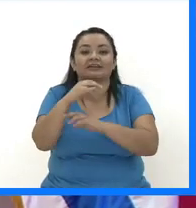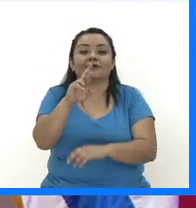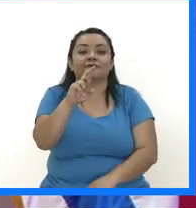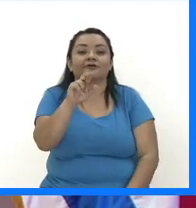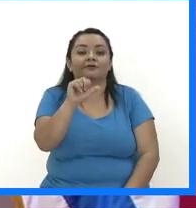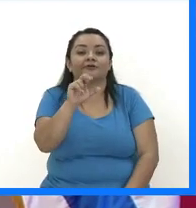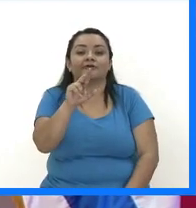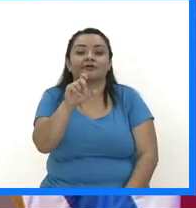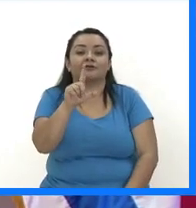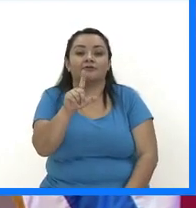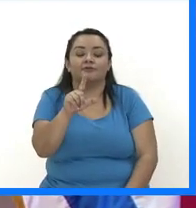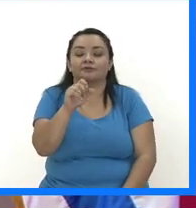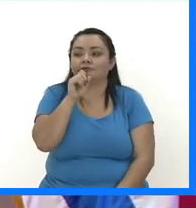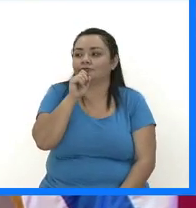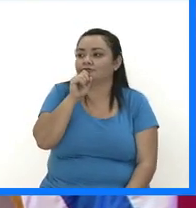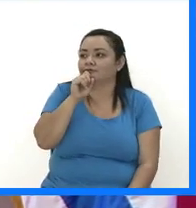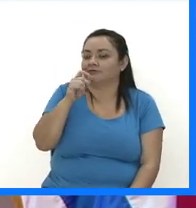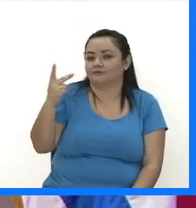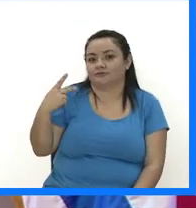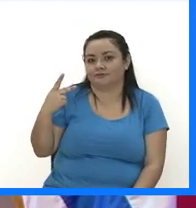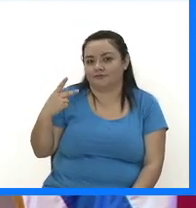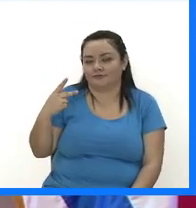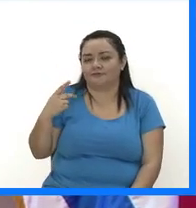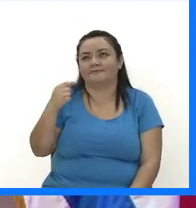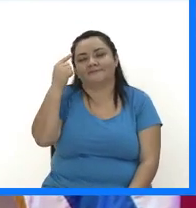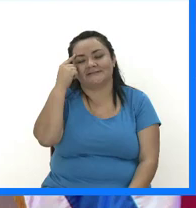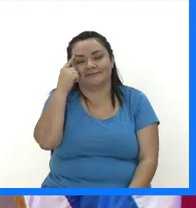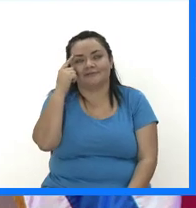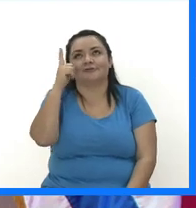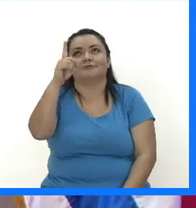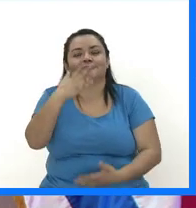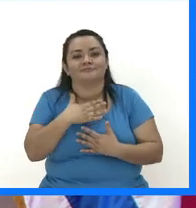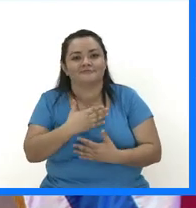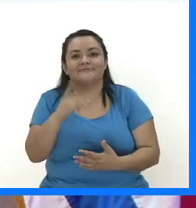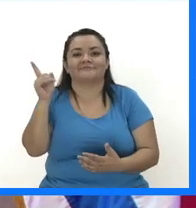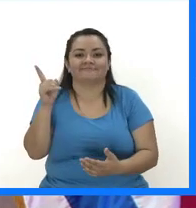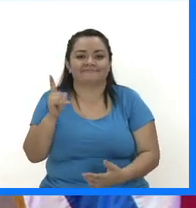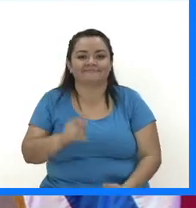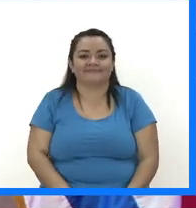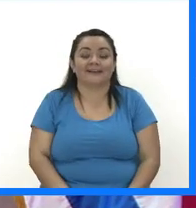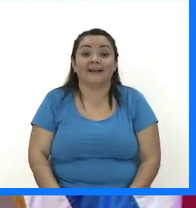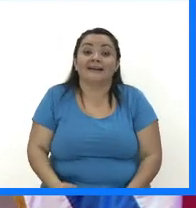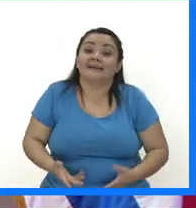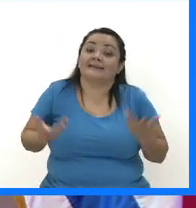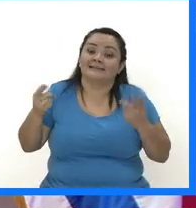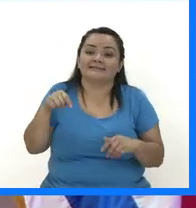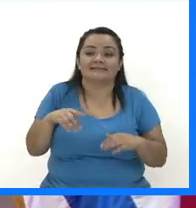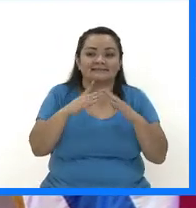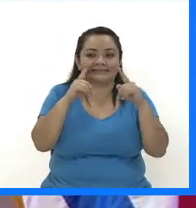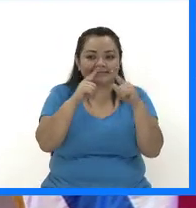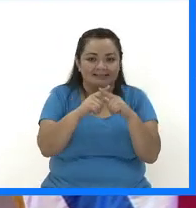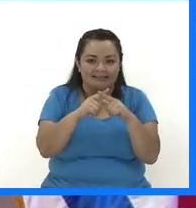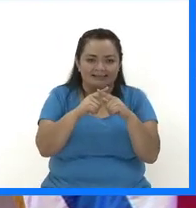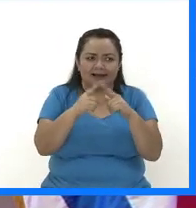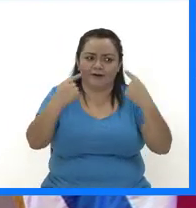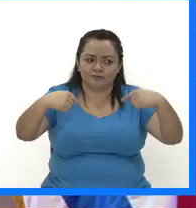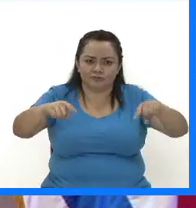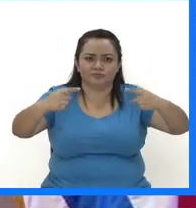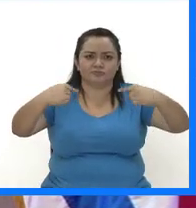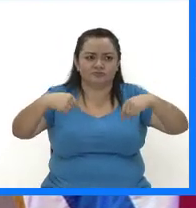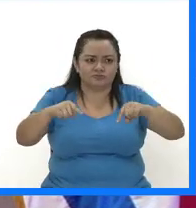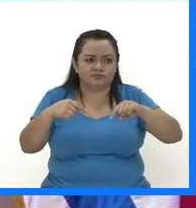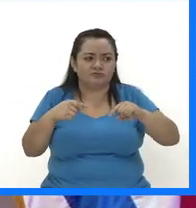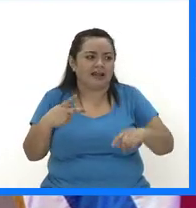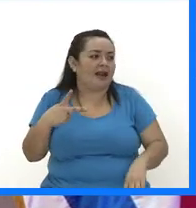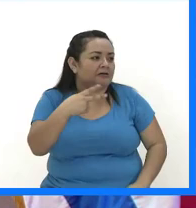sé que dios ha hecho solo sé que dios de nosotros ha tenido misericordia porque esta iglesia no ha cesado contratos de